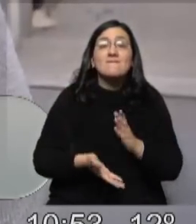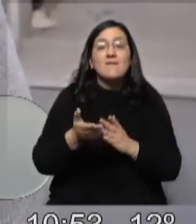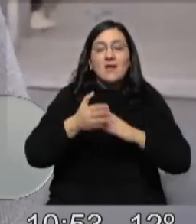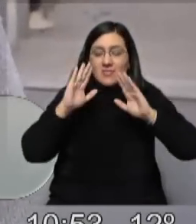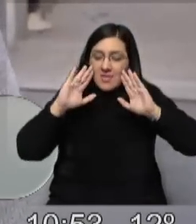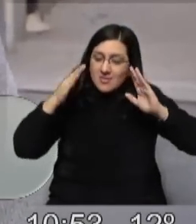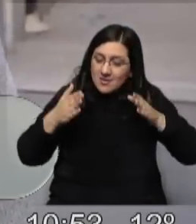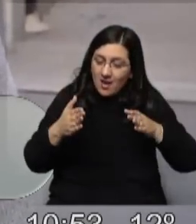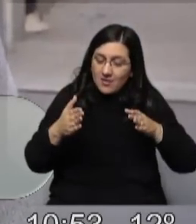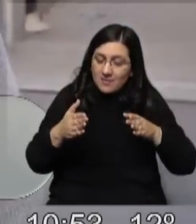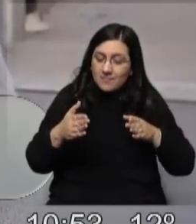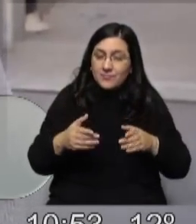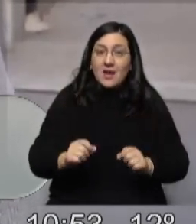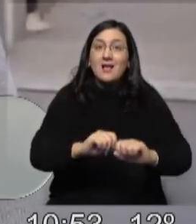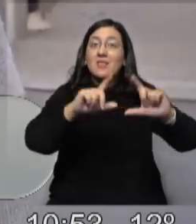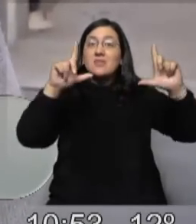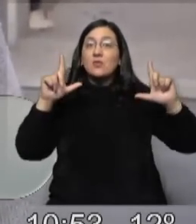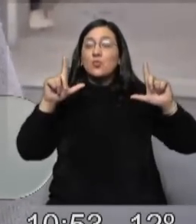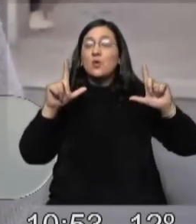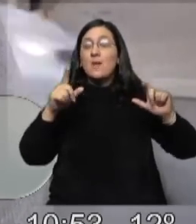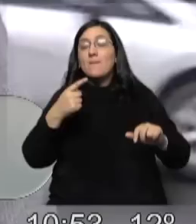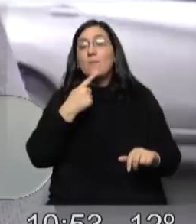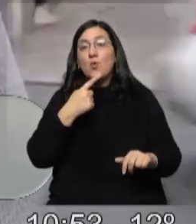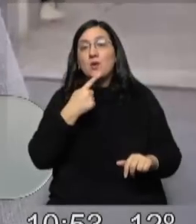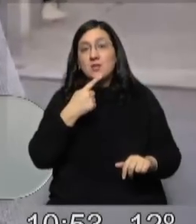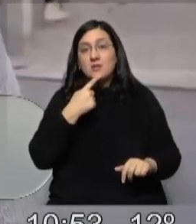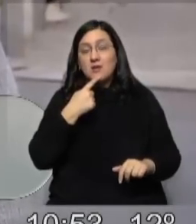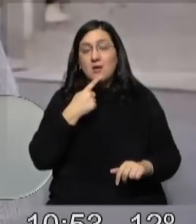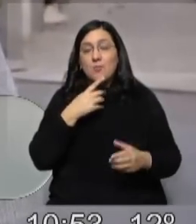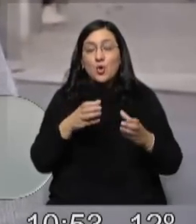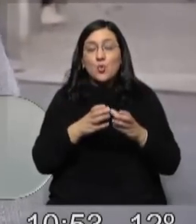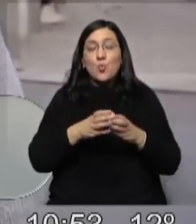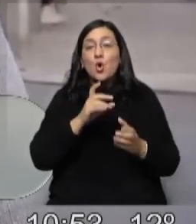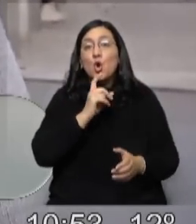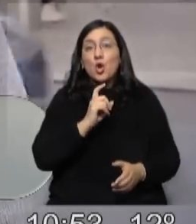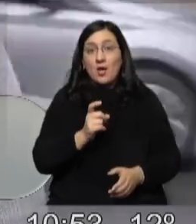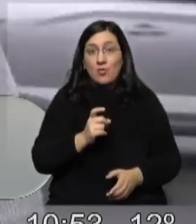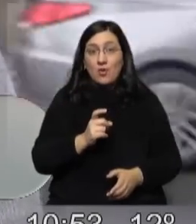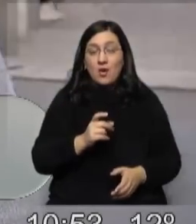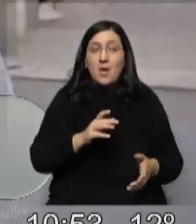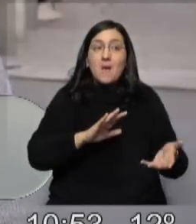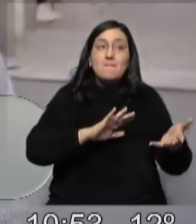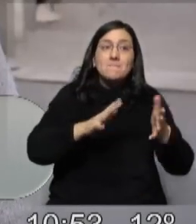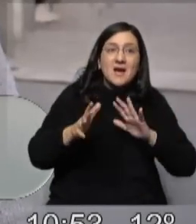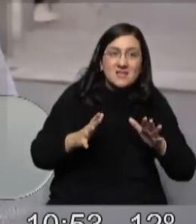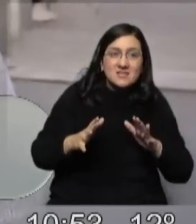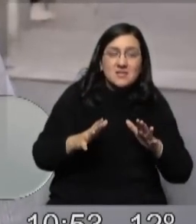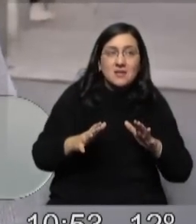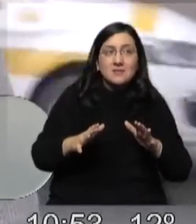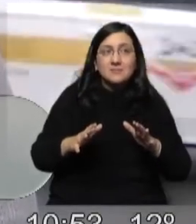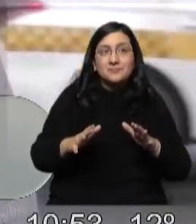dedicar a la candidatura política, precandidato por el Partido Colorado, ¿no? Parece ser que se está utilizando como